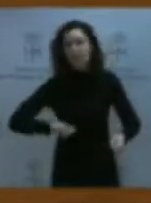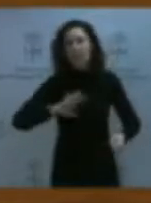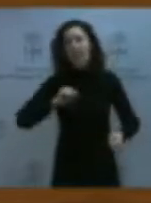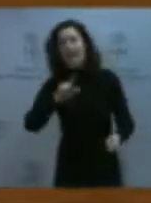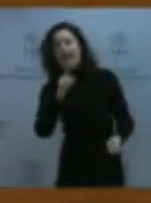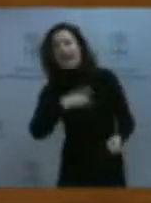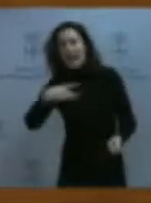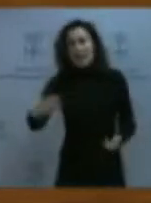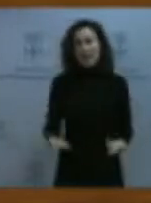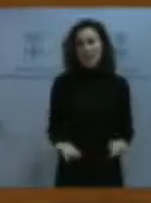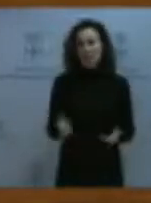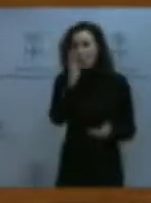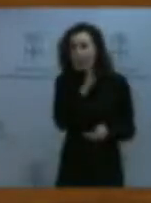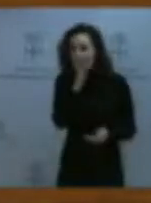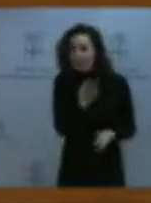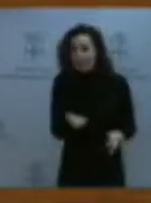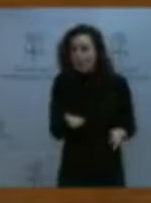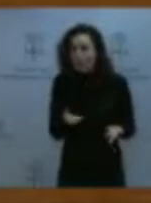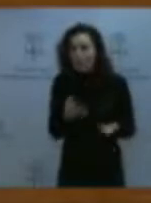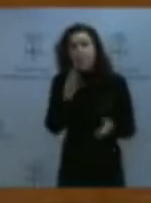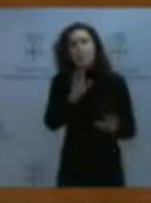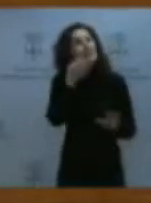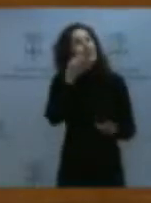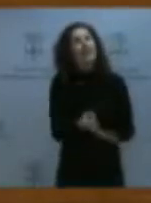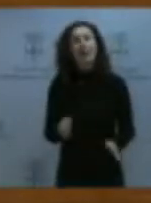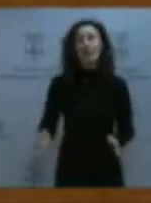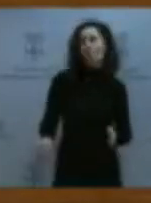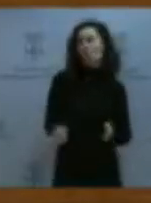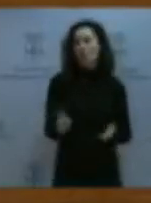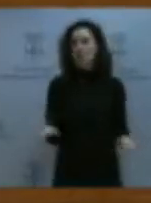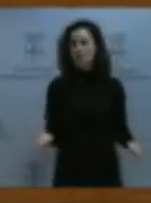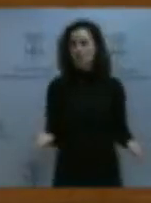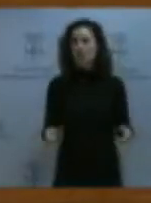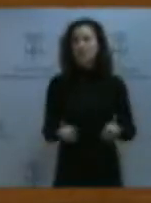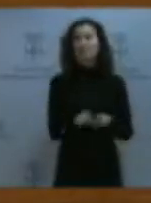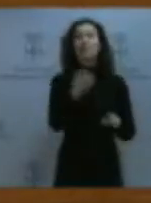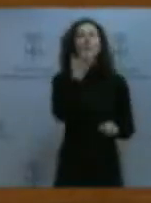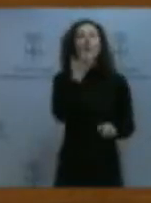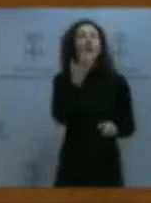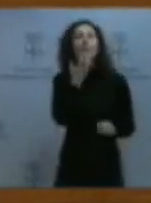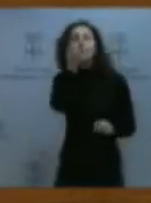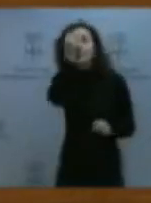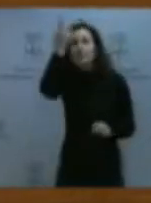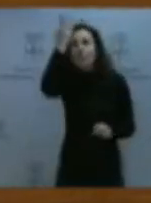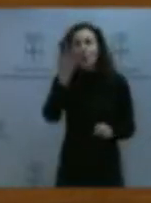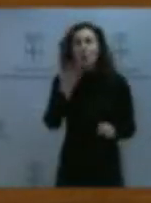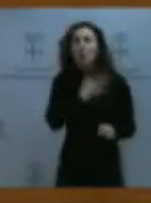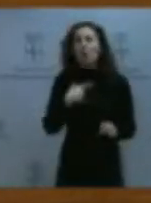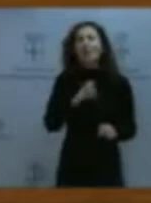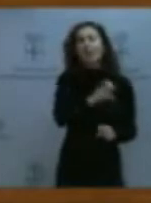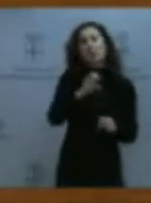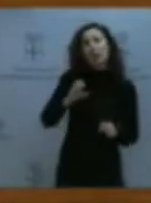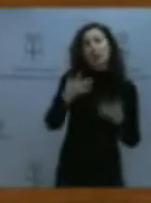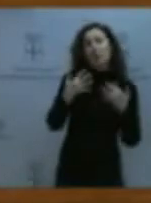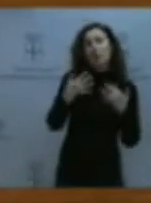la realidad. Es que efectivamente es como si decimos que no queremos un refresco de cola porque queremos Coca-Cola. El hormigón armado, el